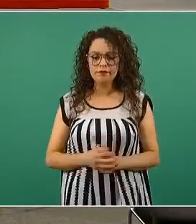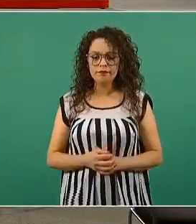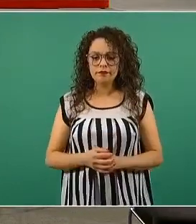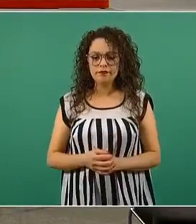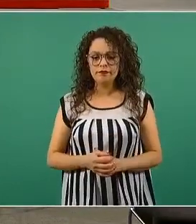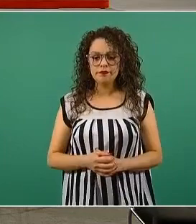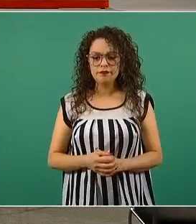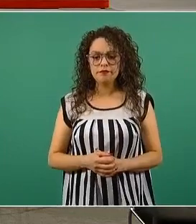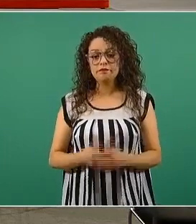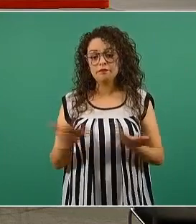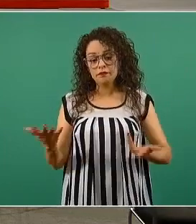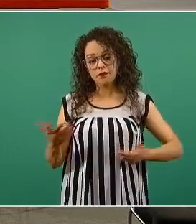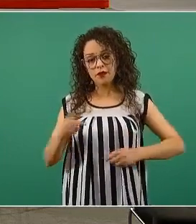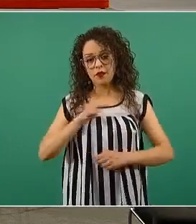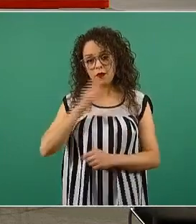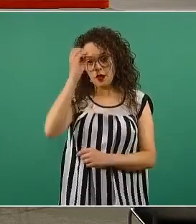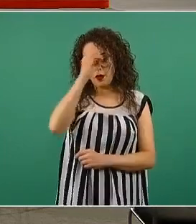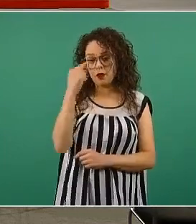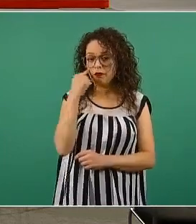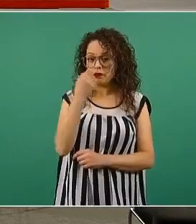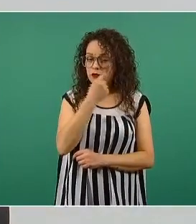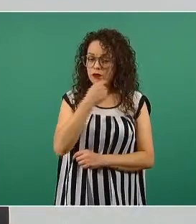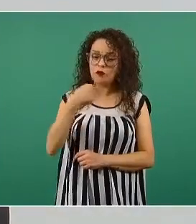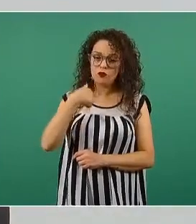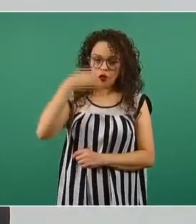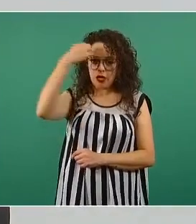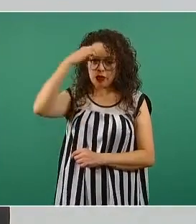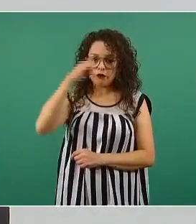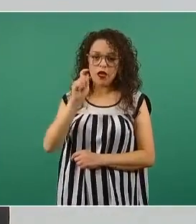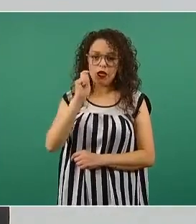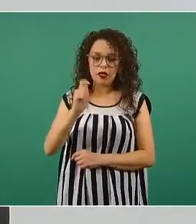infectólogo, como una vacuna que no se replica